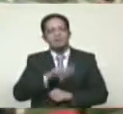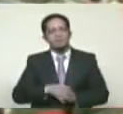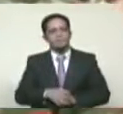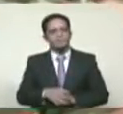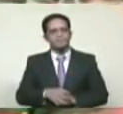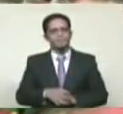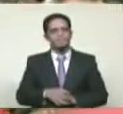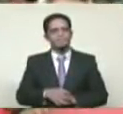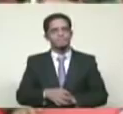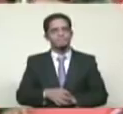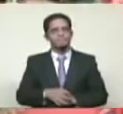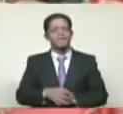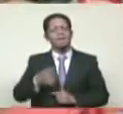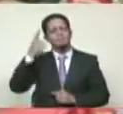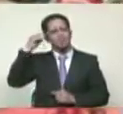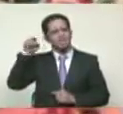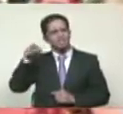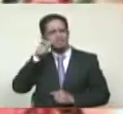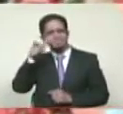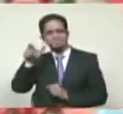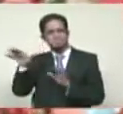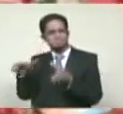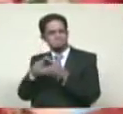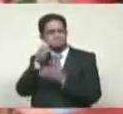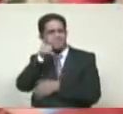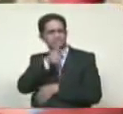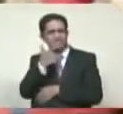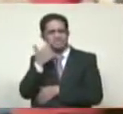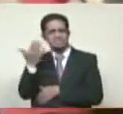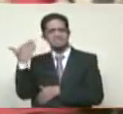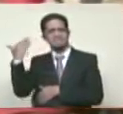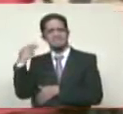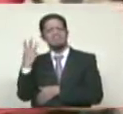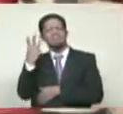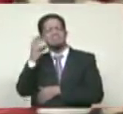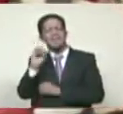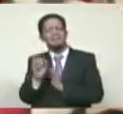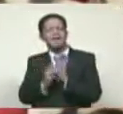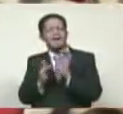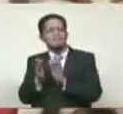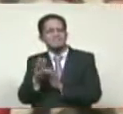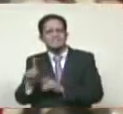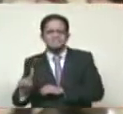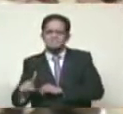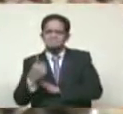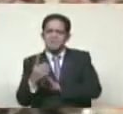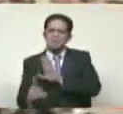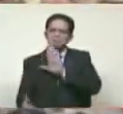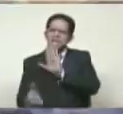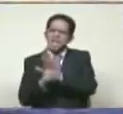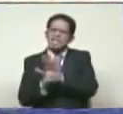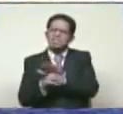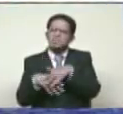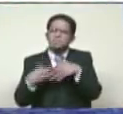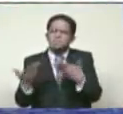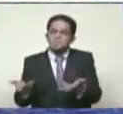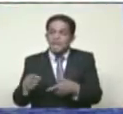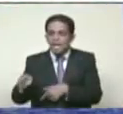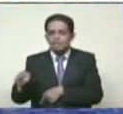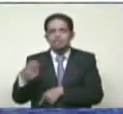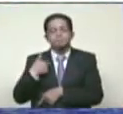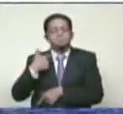Por eso los golpistas el 30 de abril, el primer decreto que tenían, ilusos